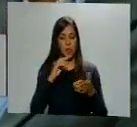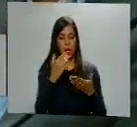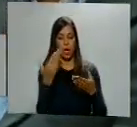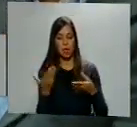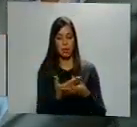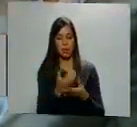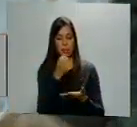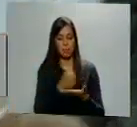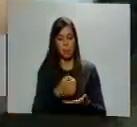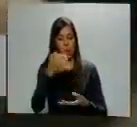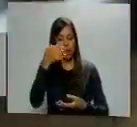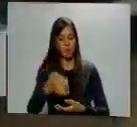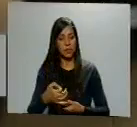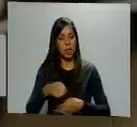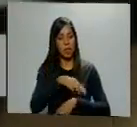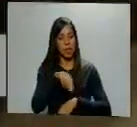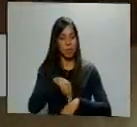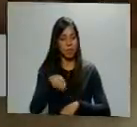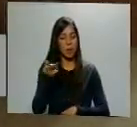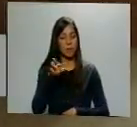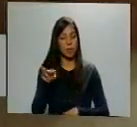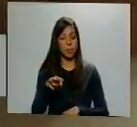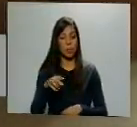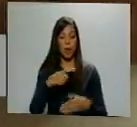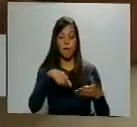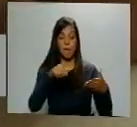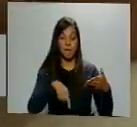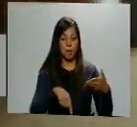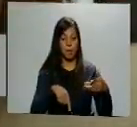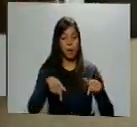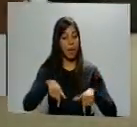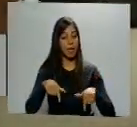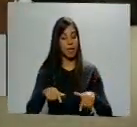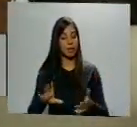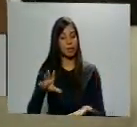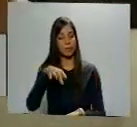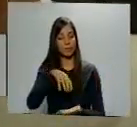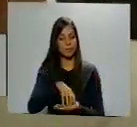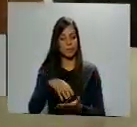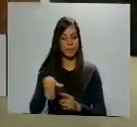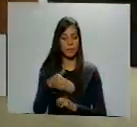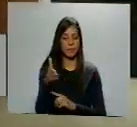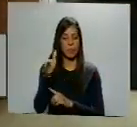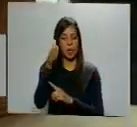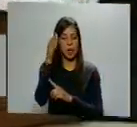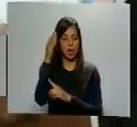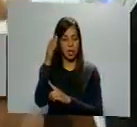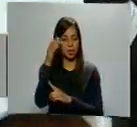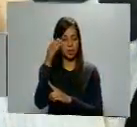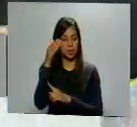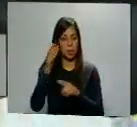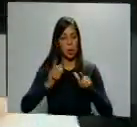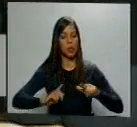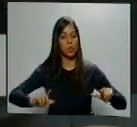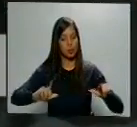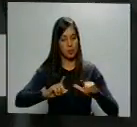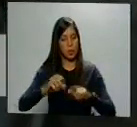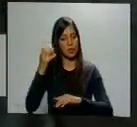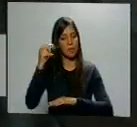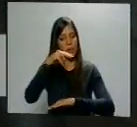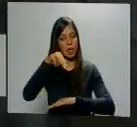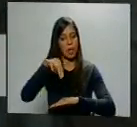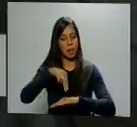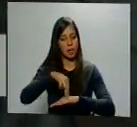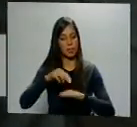República Bolivariana de Venezuela, dado y firmado en el hemiciclo protocolar del Palacio Federal Legislativo, sede de la Asamblea